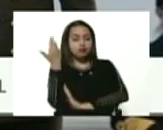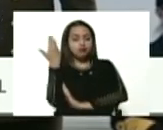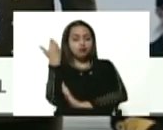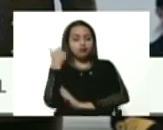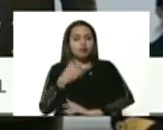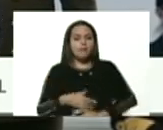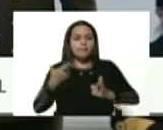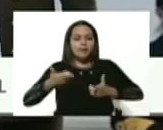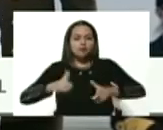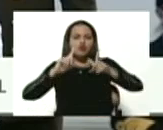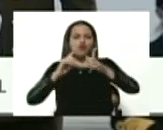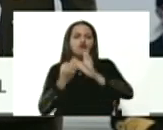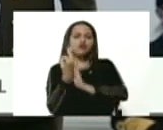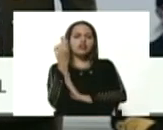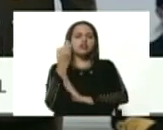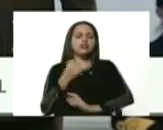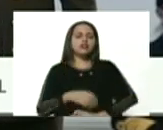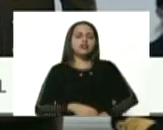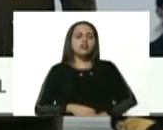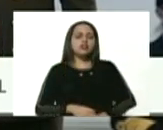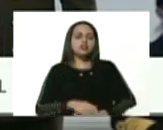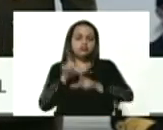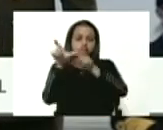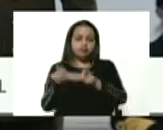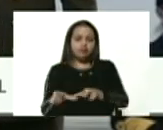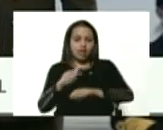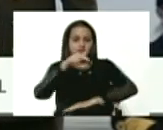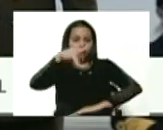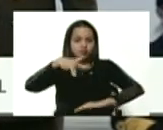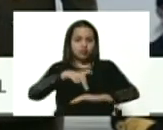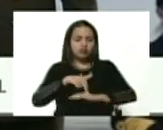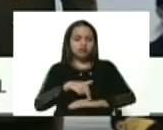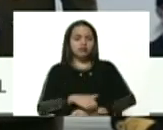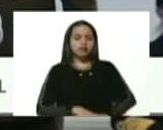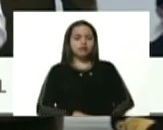permitió la fundación de un ser nacional.